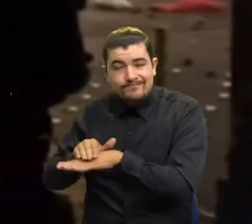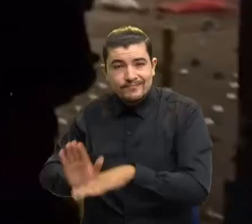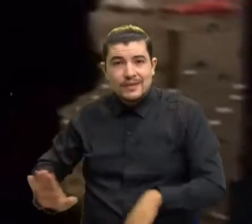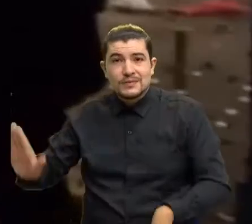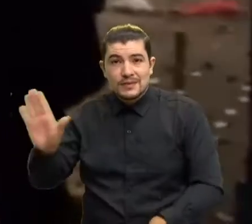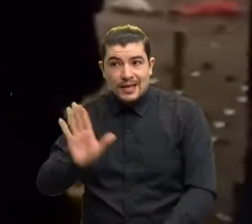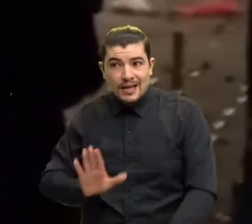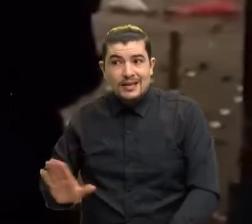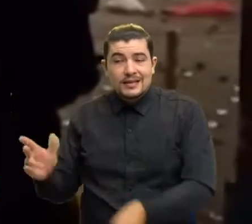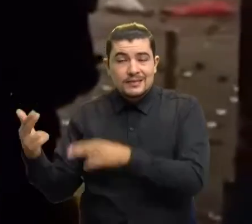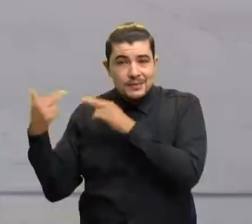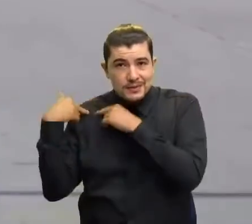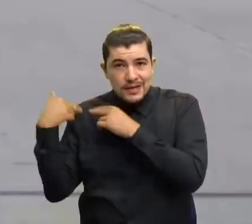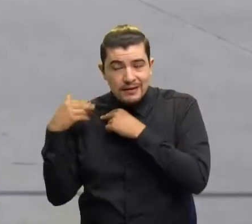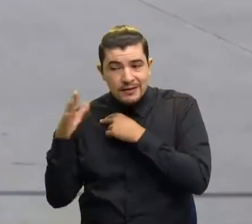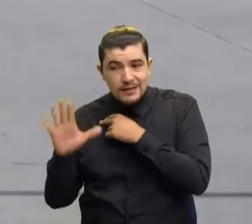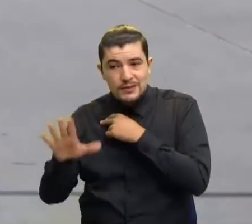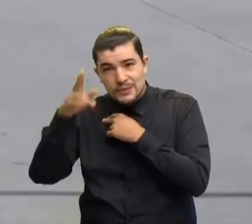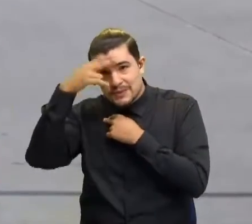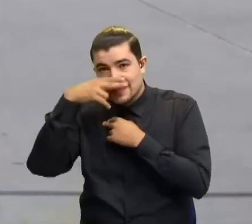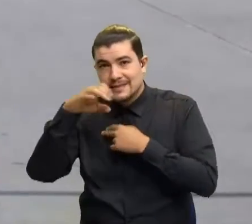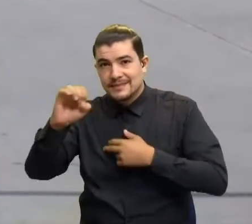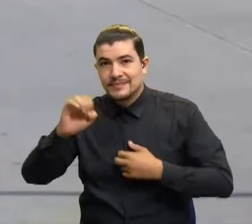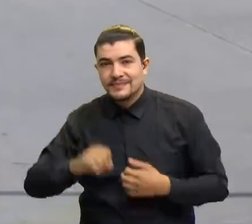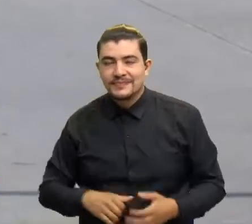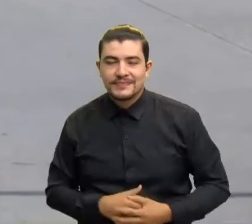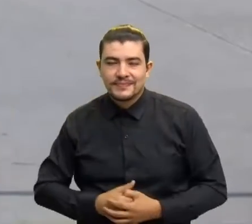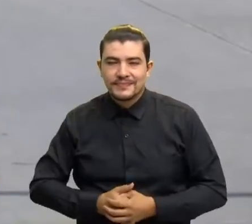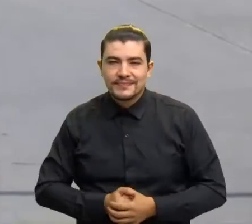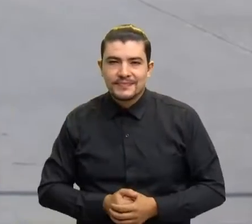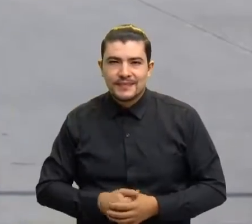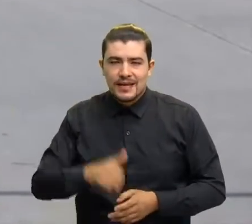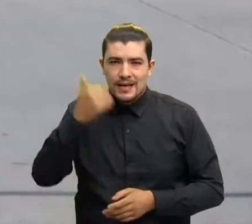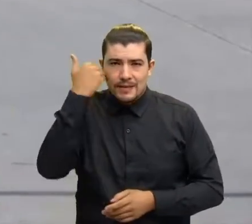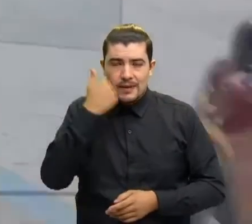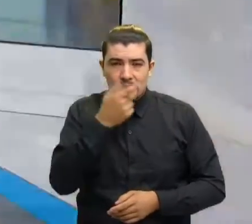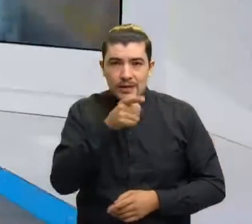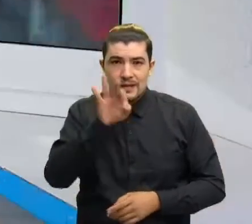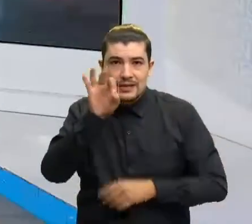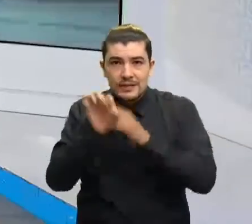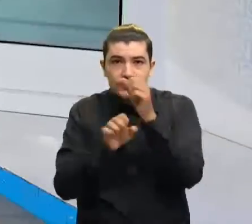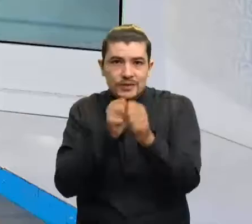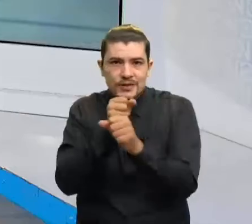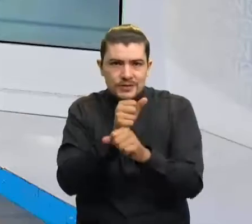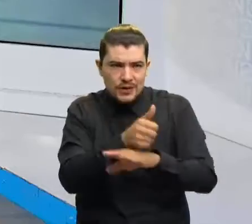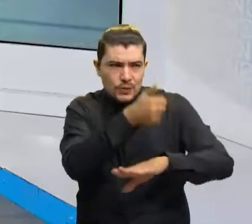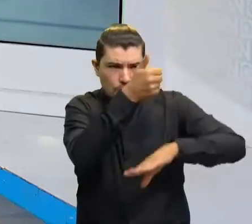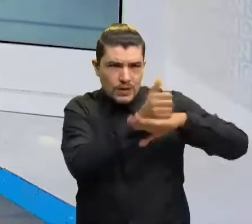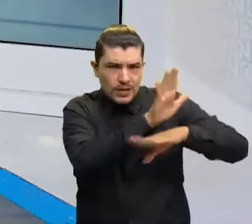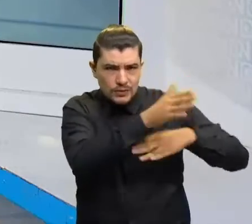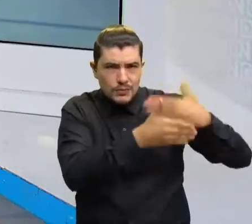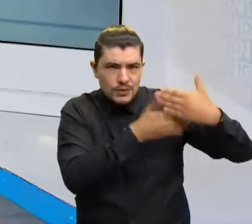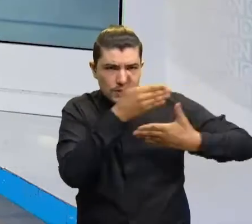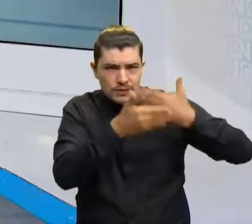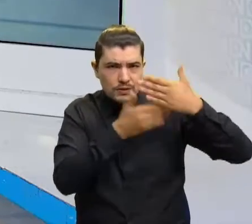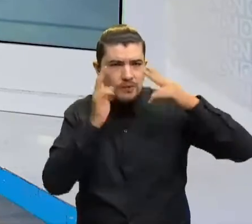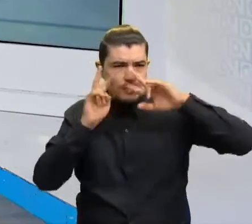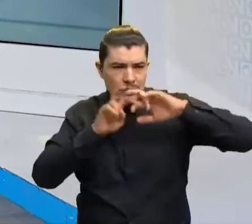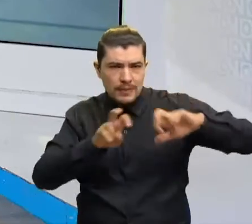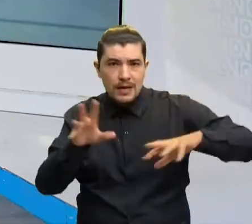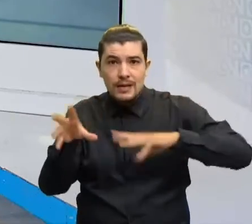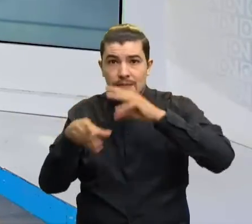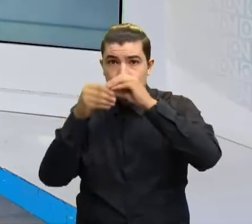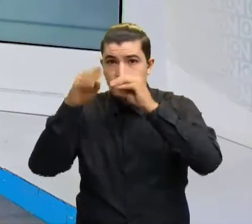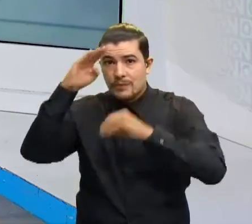respondan por los actos de sus hijos. Los menores de edad quedaron en manos de las autoridades competentes y de la policía